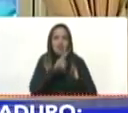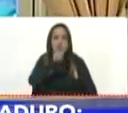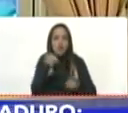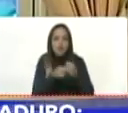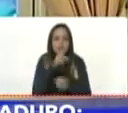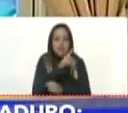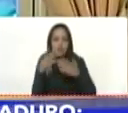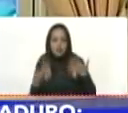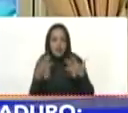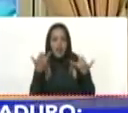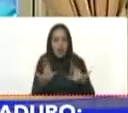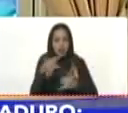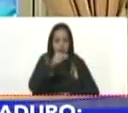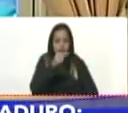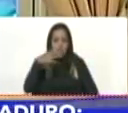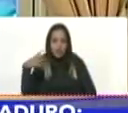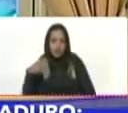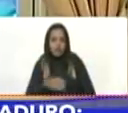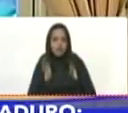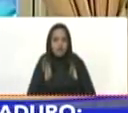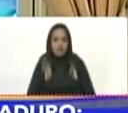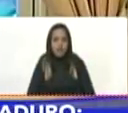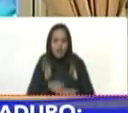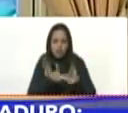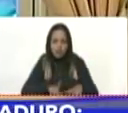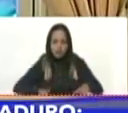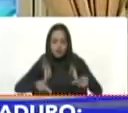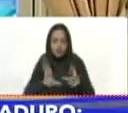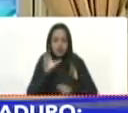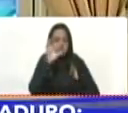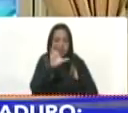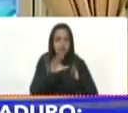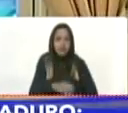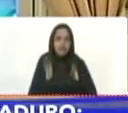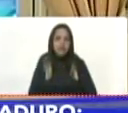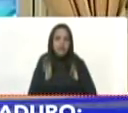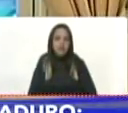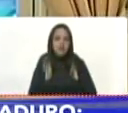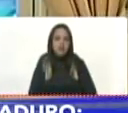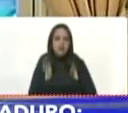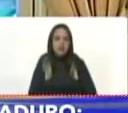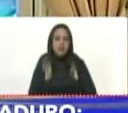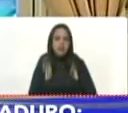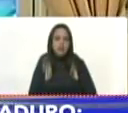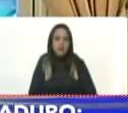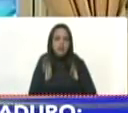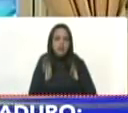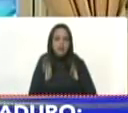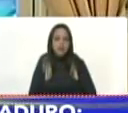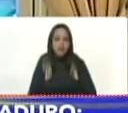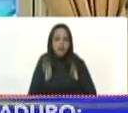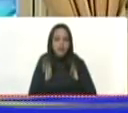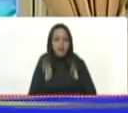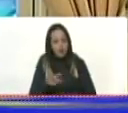rubro arroz, allá en la parcela agropecuaria Doña Eduarda, sector